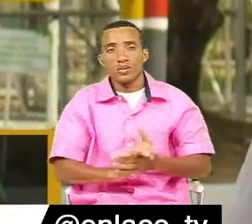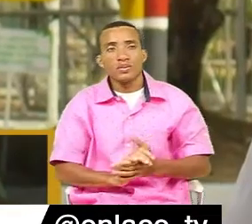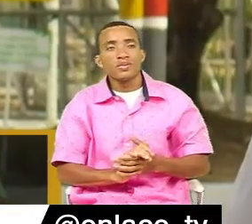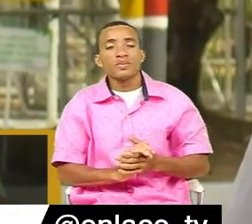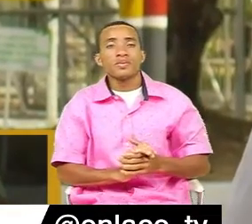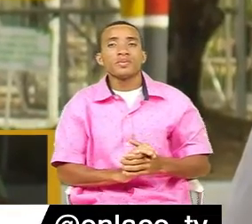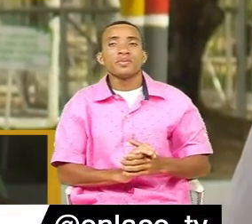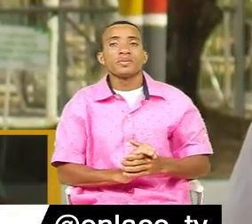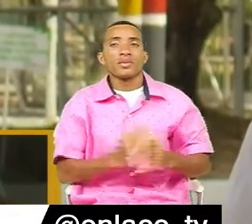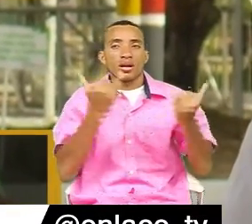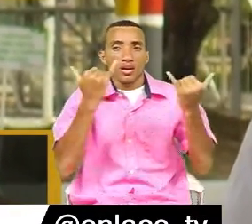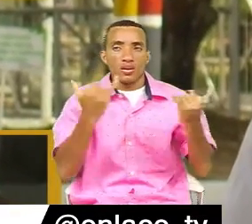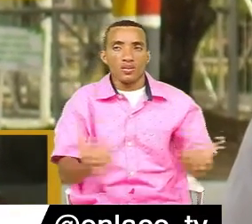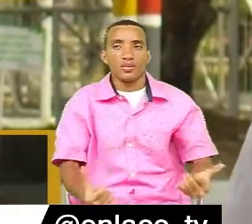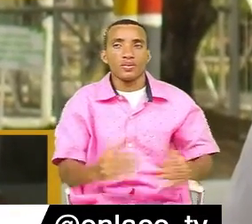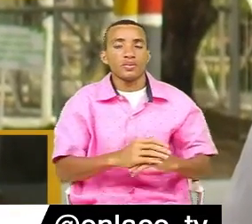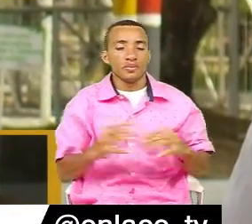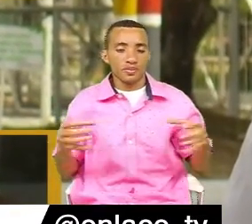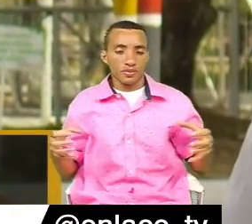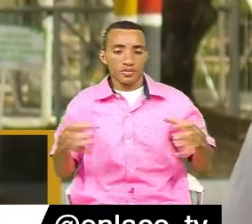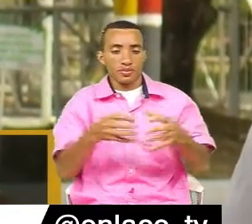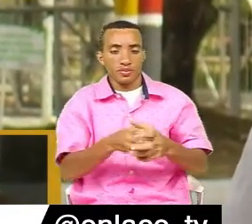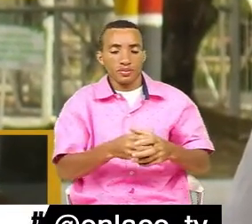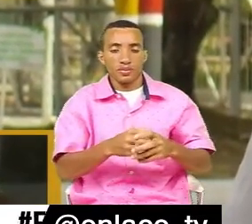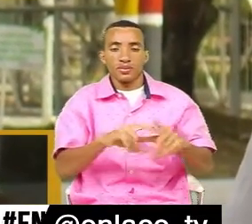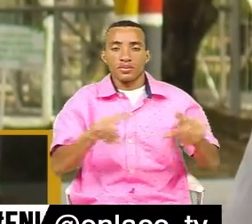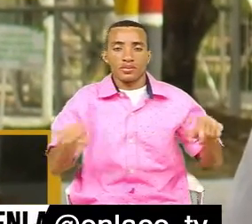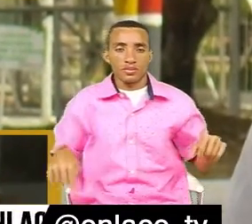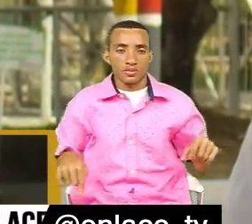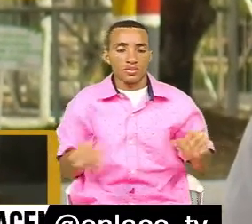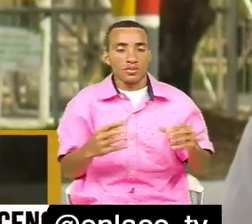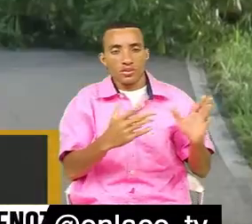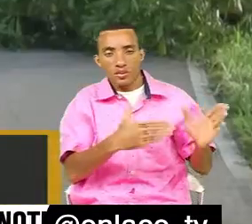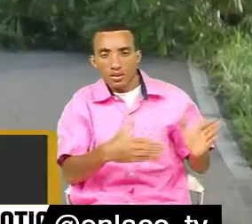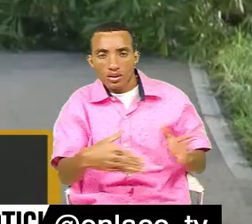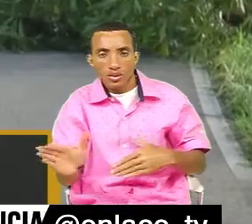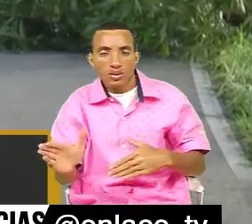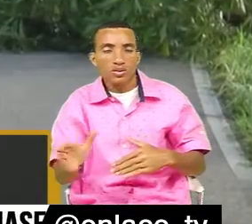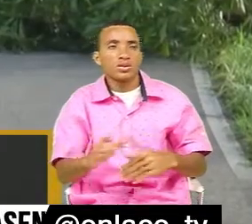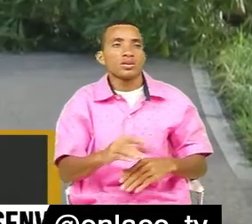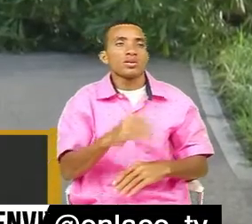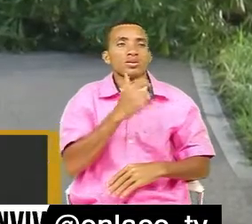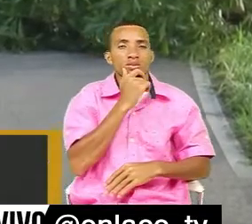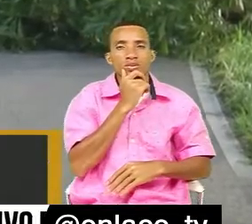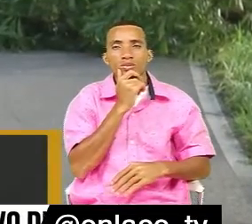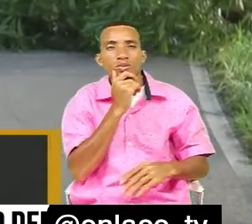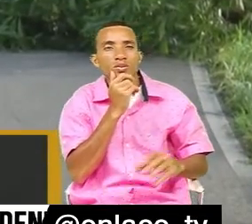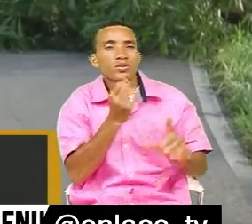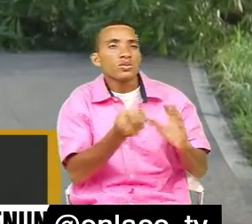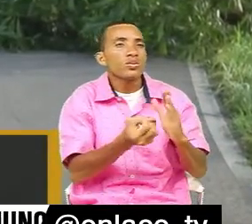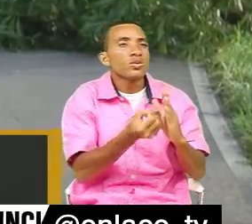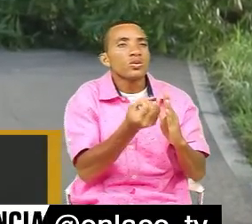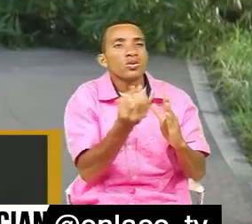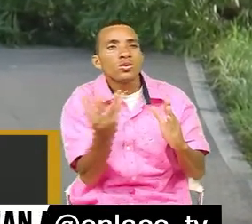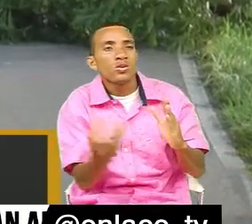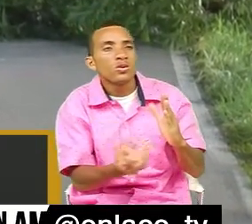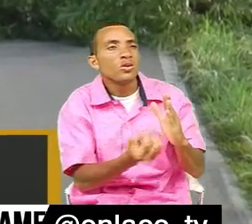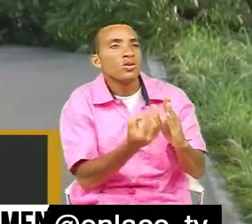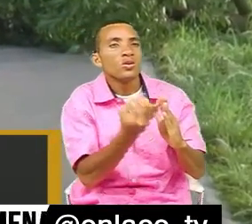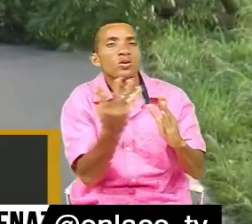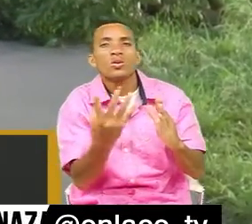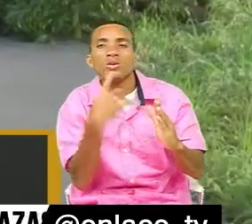situaciones. Actualmente, el equipo operativo del Consejo Municipal de Gestión de Riesgo viene haciendo un censo para determinar y cuantificar